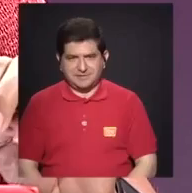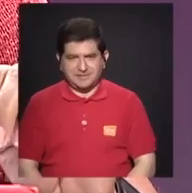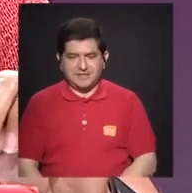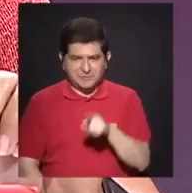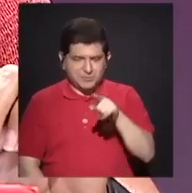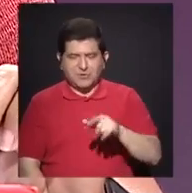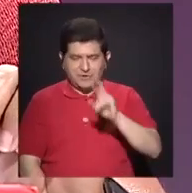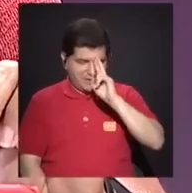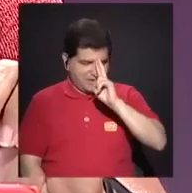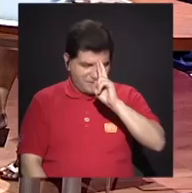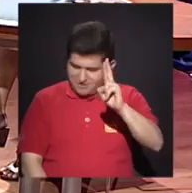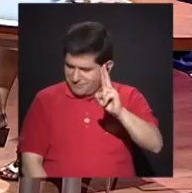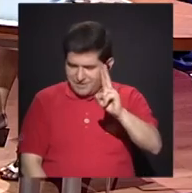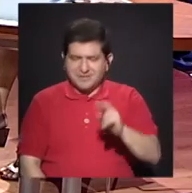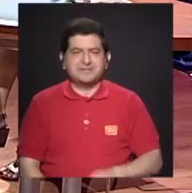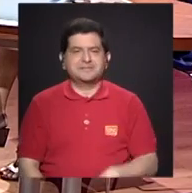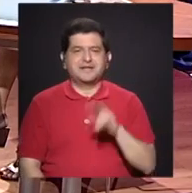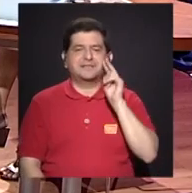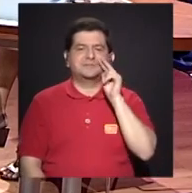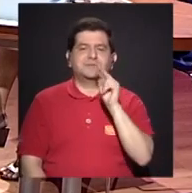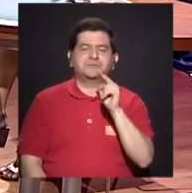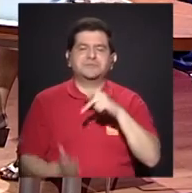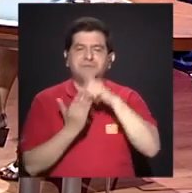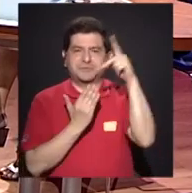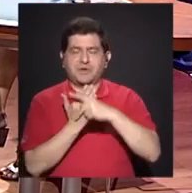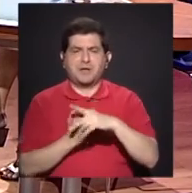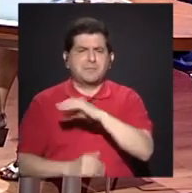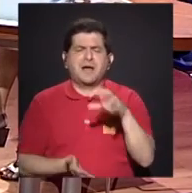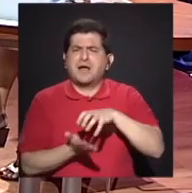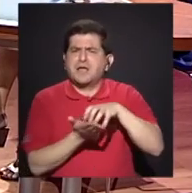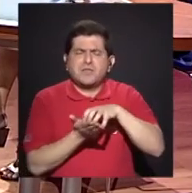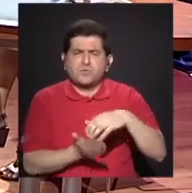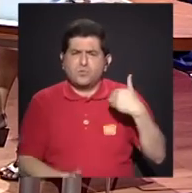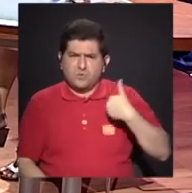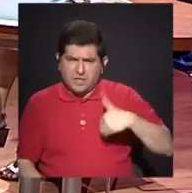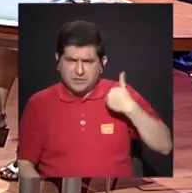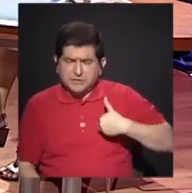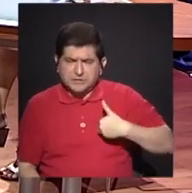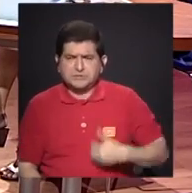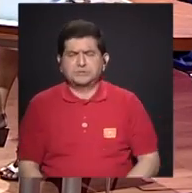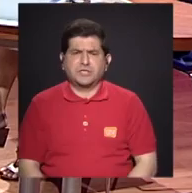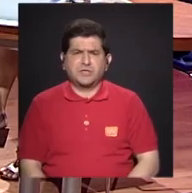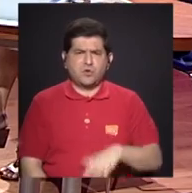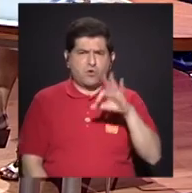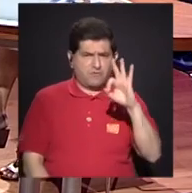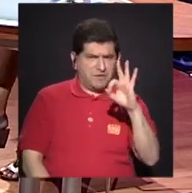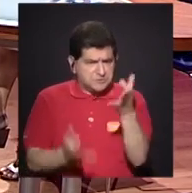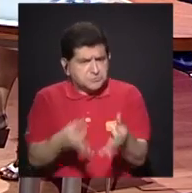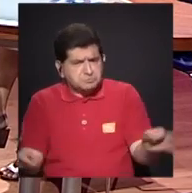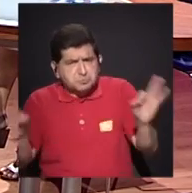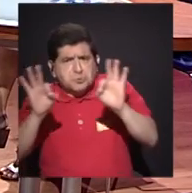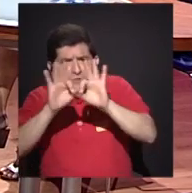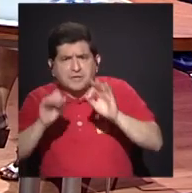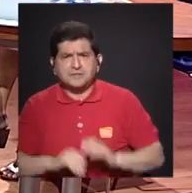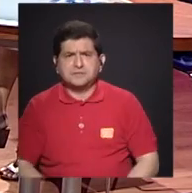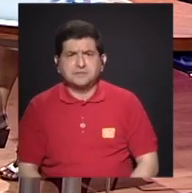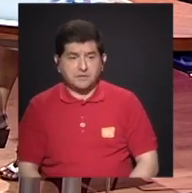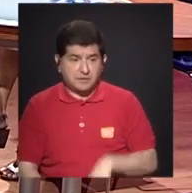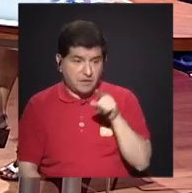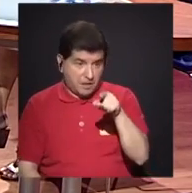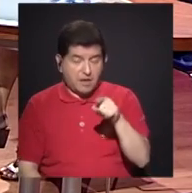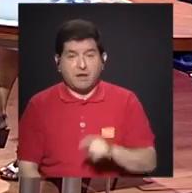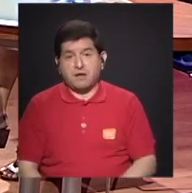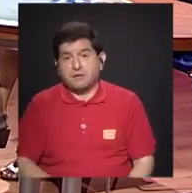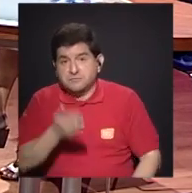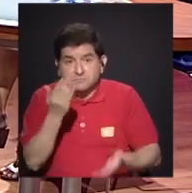con Irreverencias. Y la duda de don Francisco me parece... muy importante, porque él está